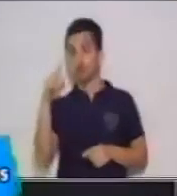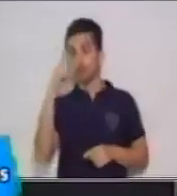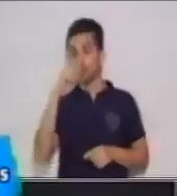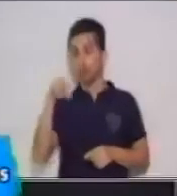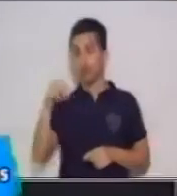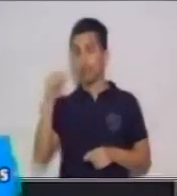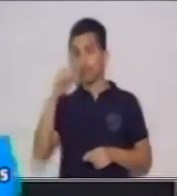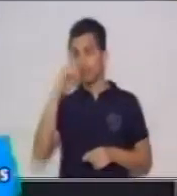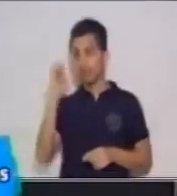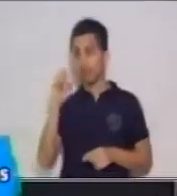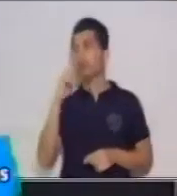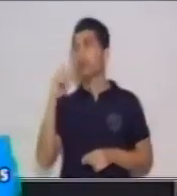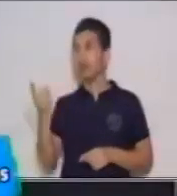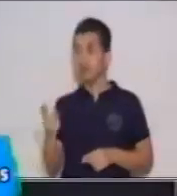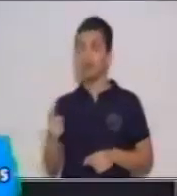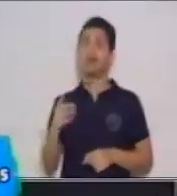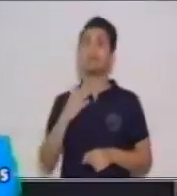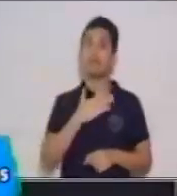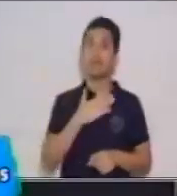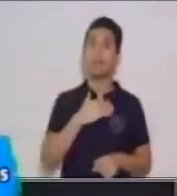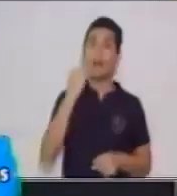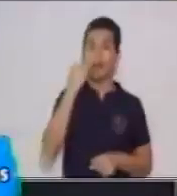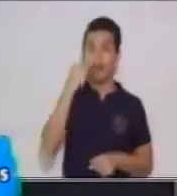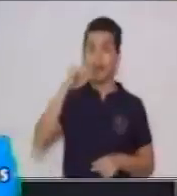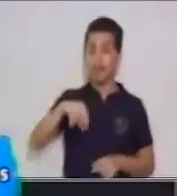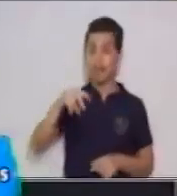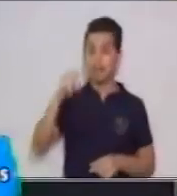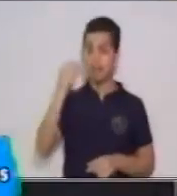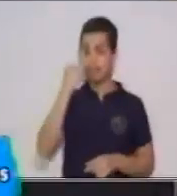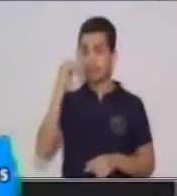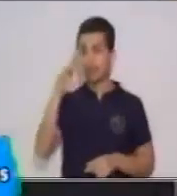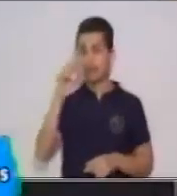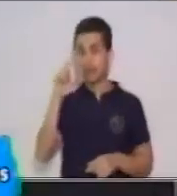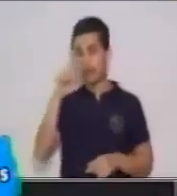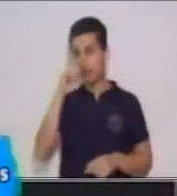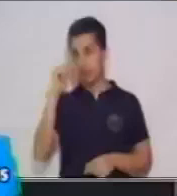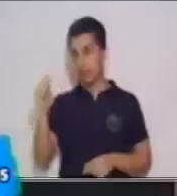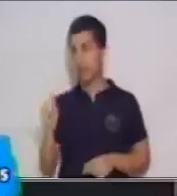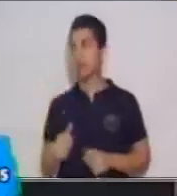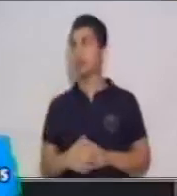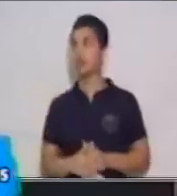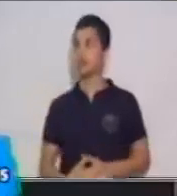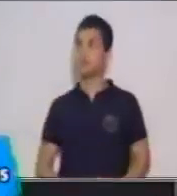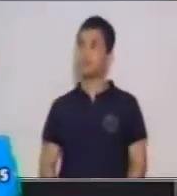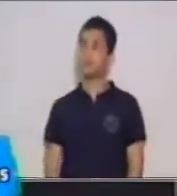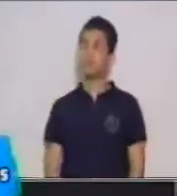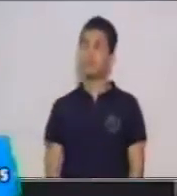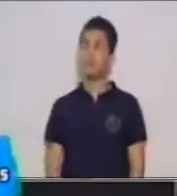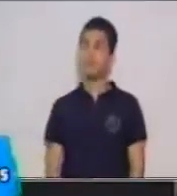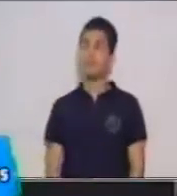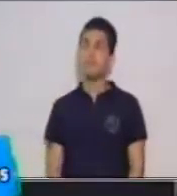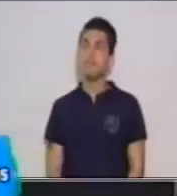llama indirecta. A algunos otros le llaman sílabas inversas. Muy bien.